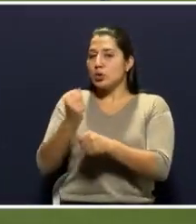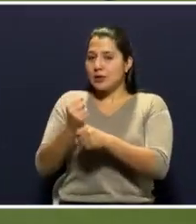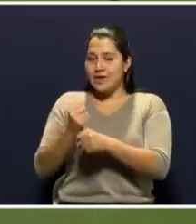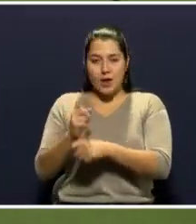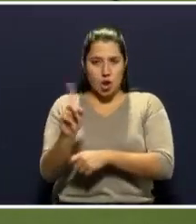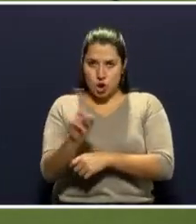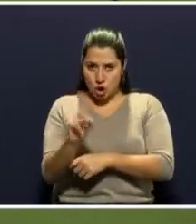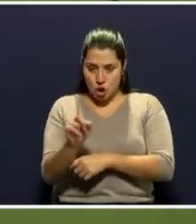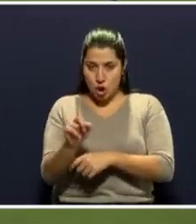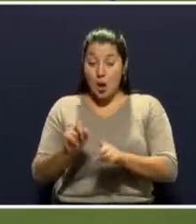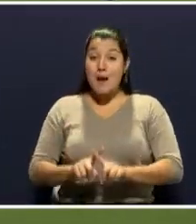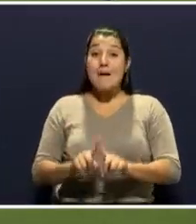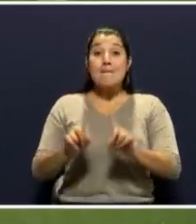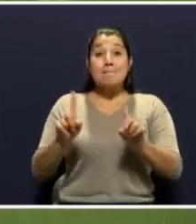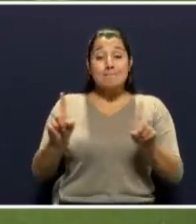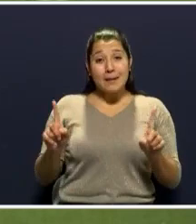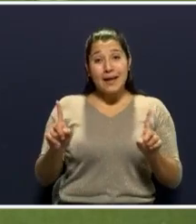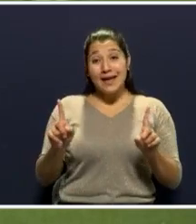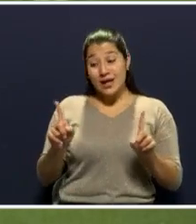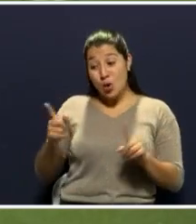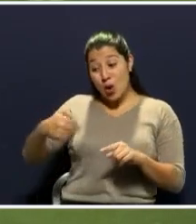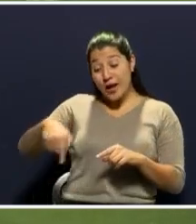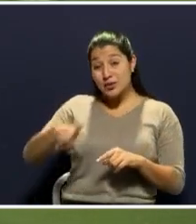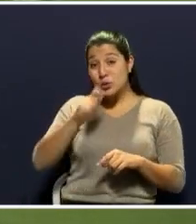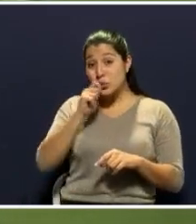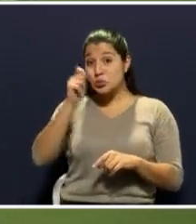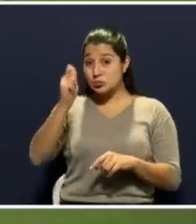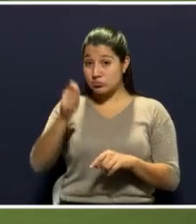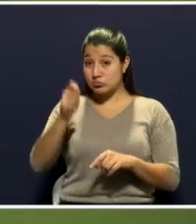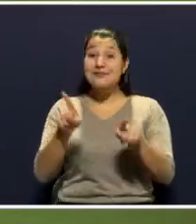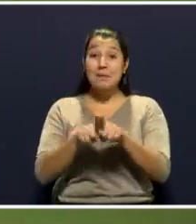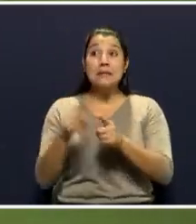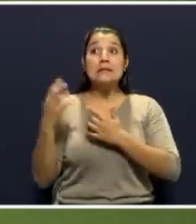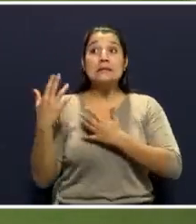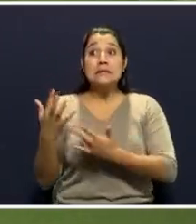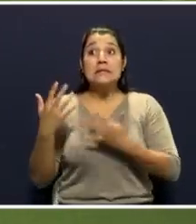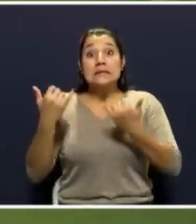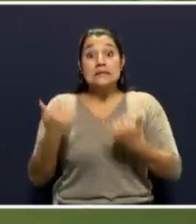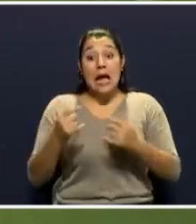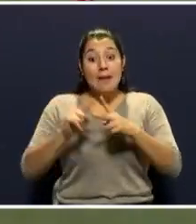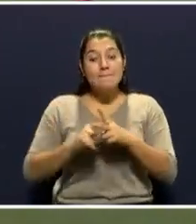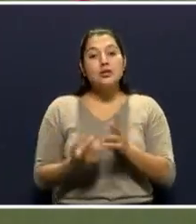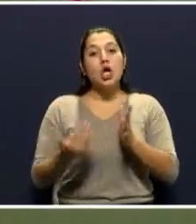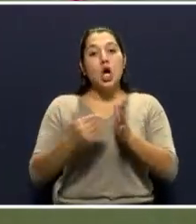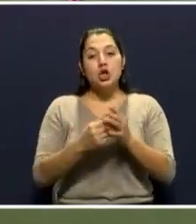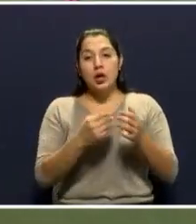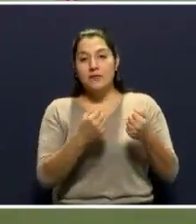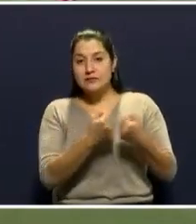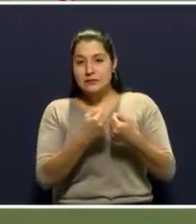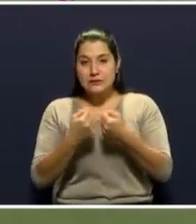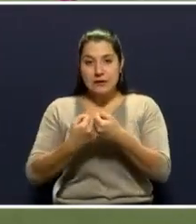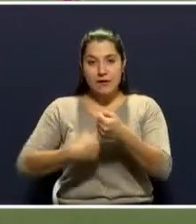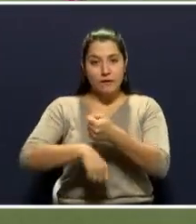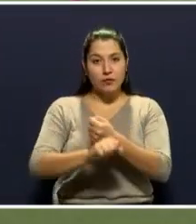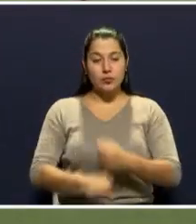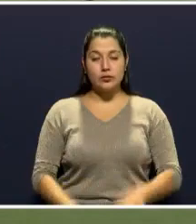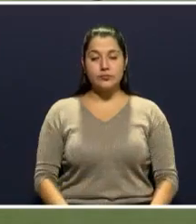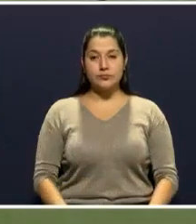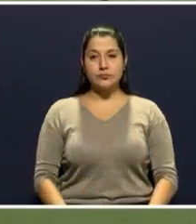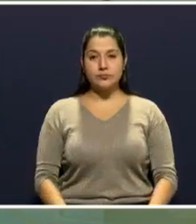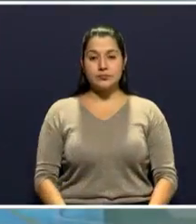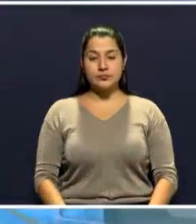Fútbol, los que imparten justicia en los terrenos de juego también esperan con expectativa que el certamen arranque de nuevo.